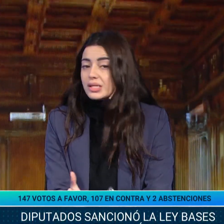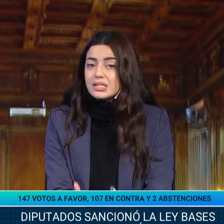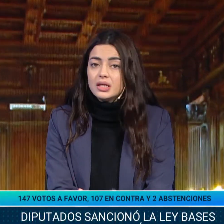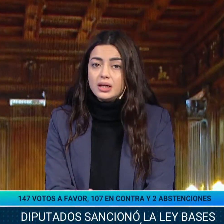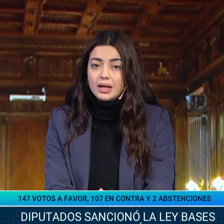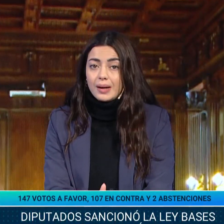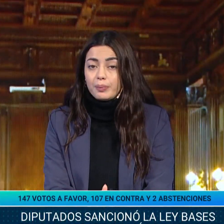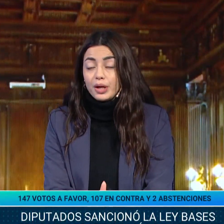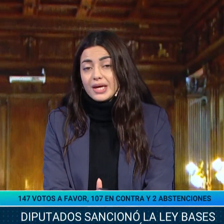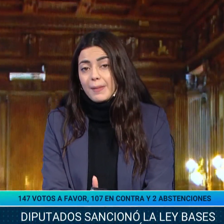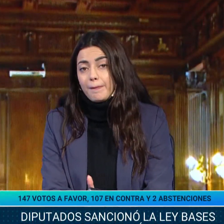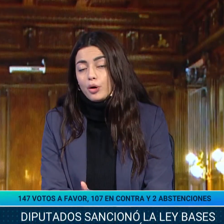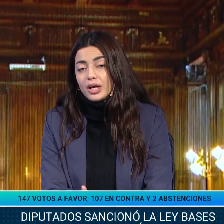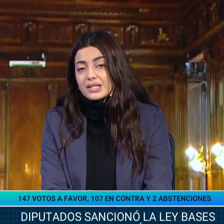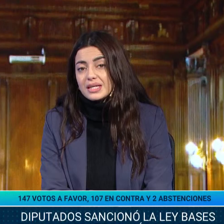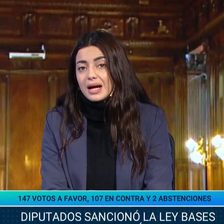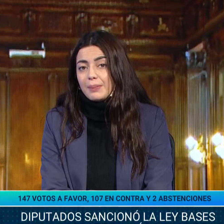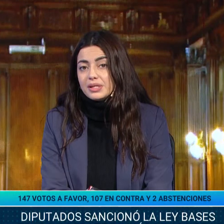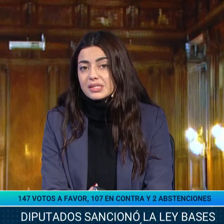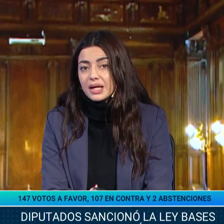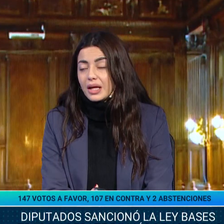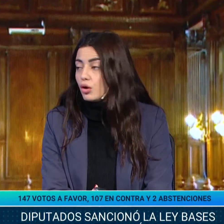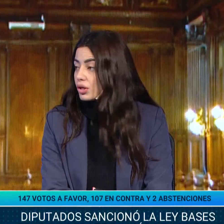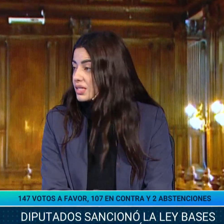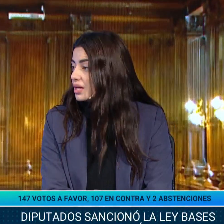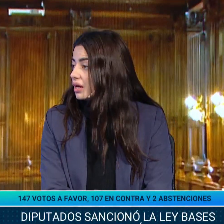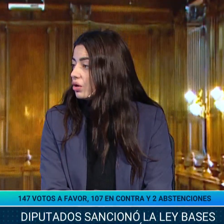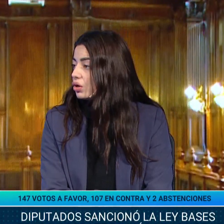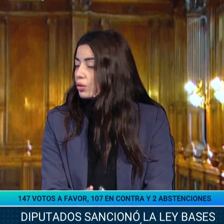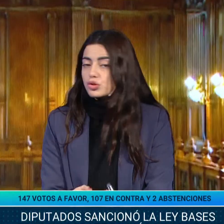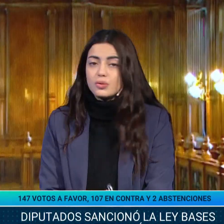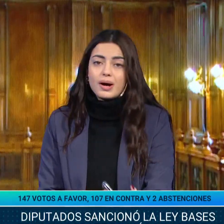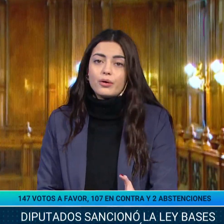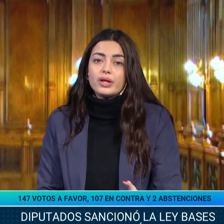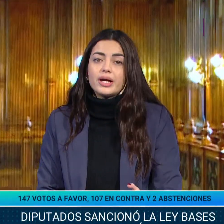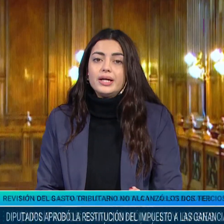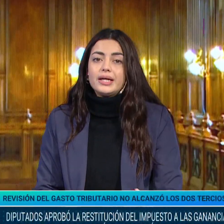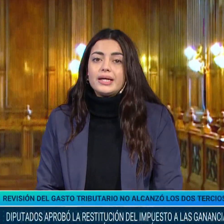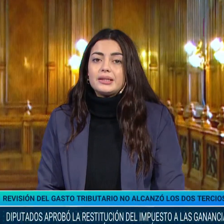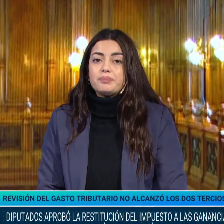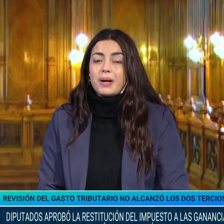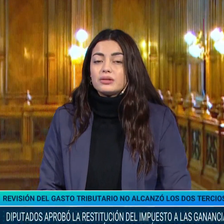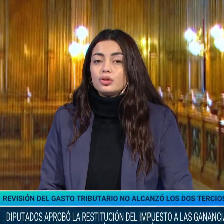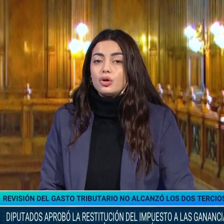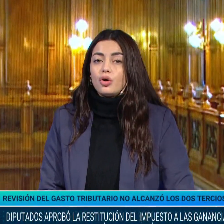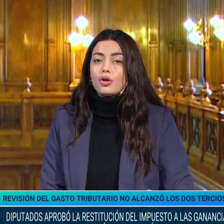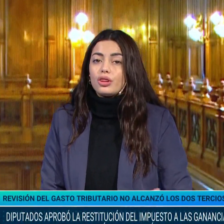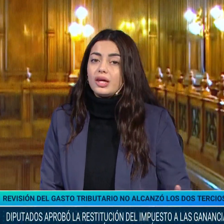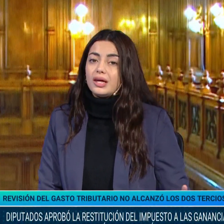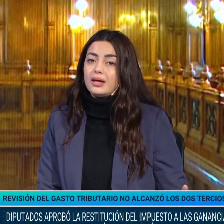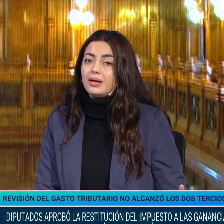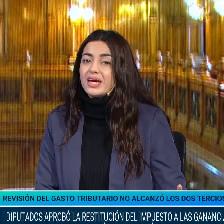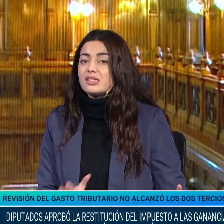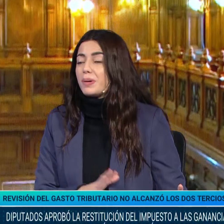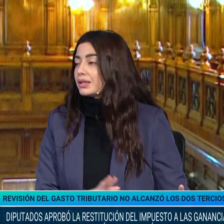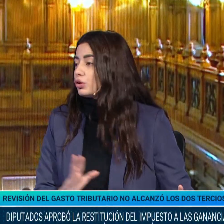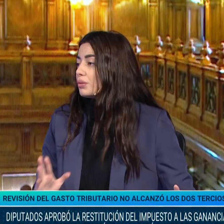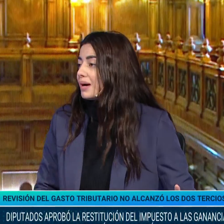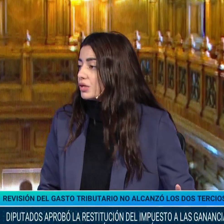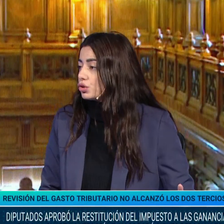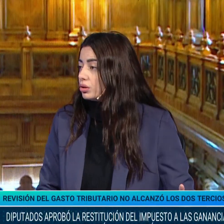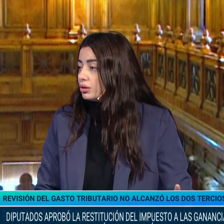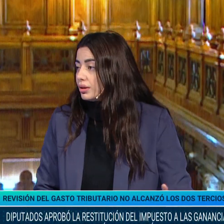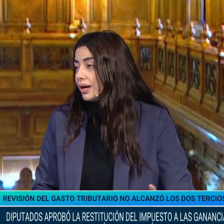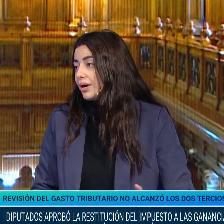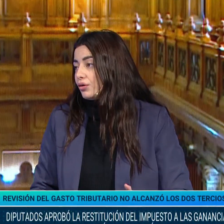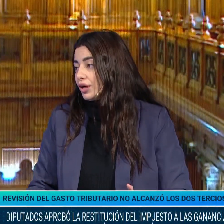ley bases. Ahora sí, por ahí a ponerse a pensar qué es lo que sigue, ¿no? Cómo se va a abordar este pacto ex pacto